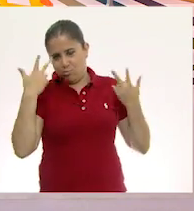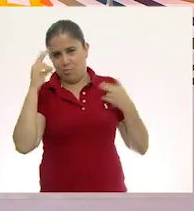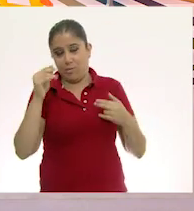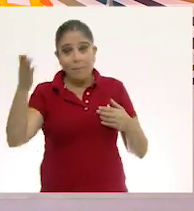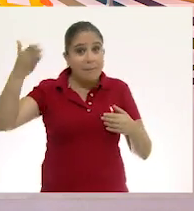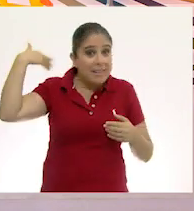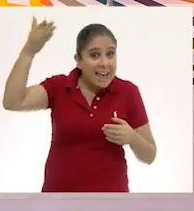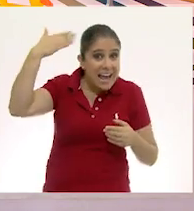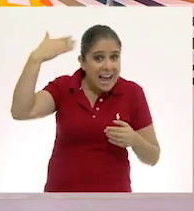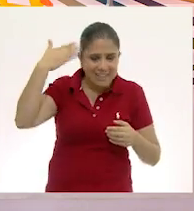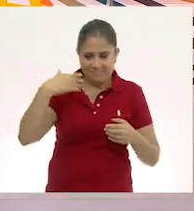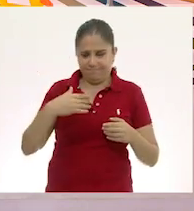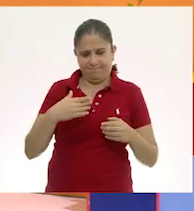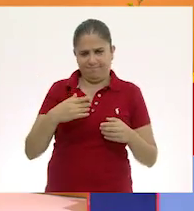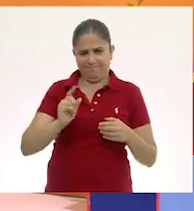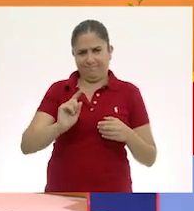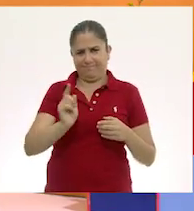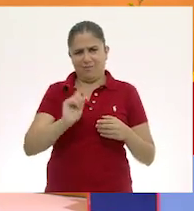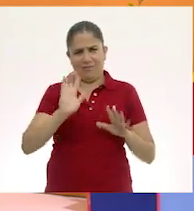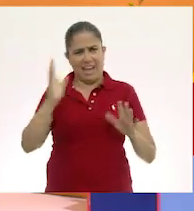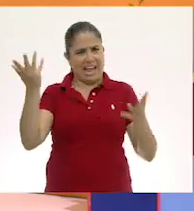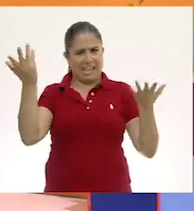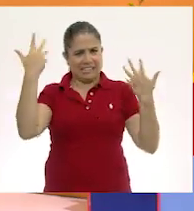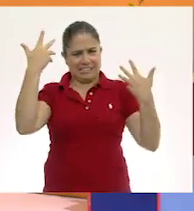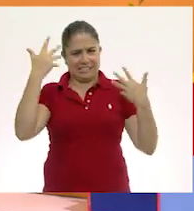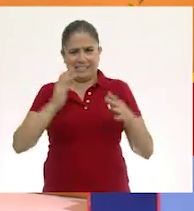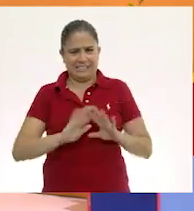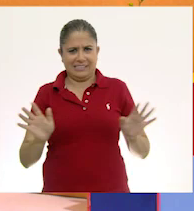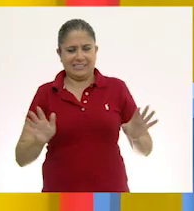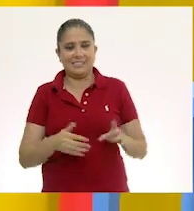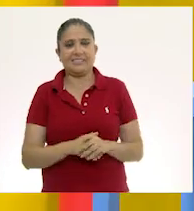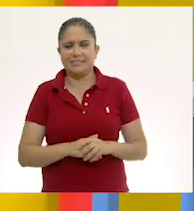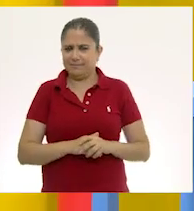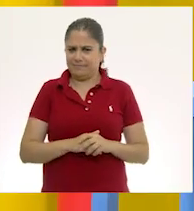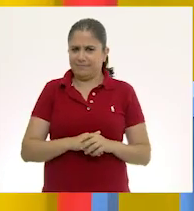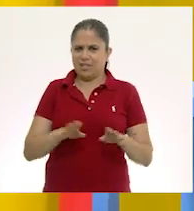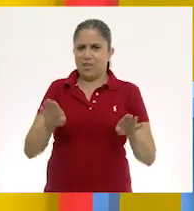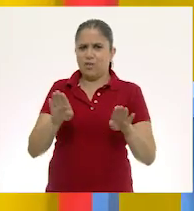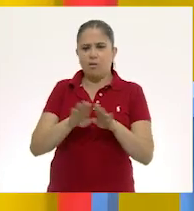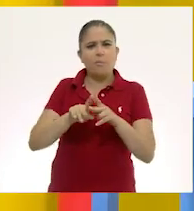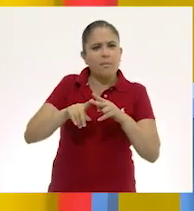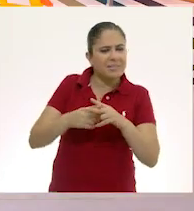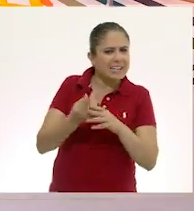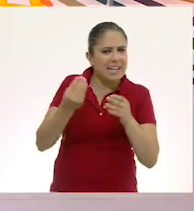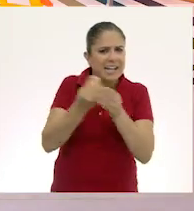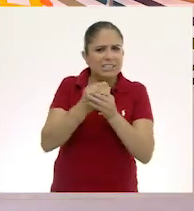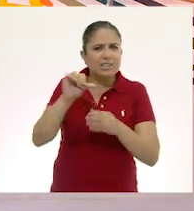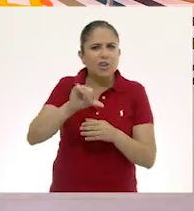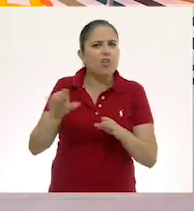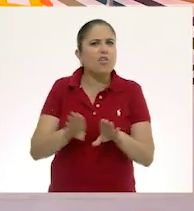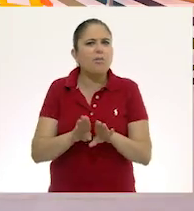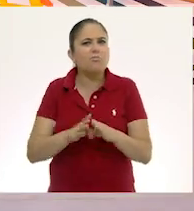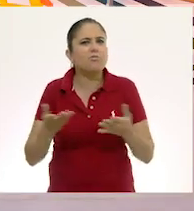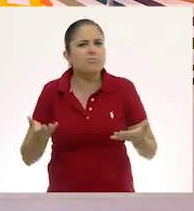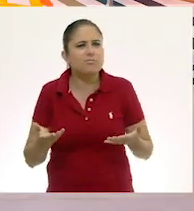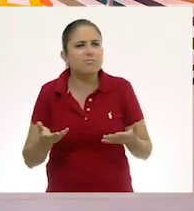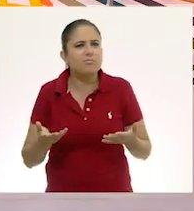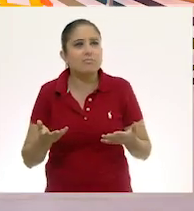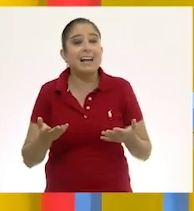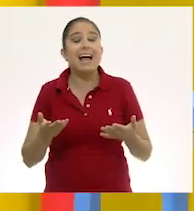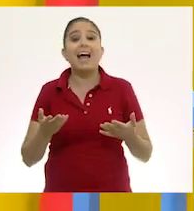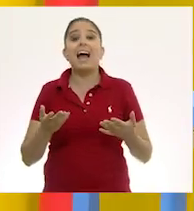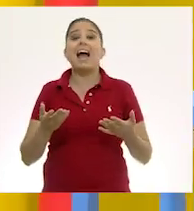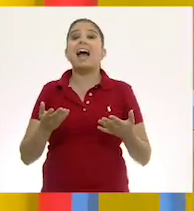pintaste? No, ya estaba así. Oh, ay, a ver, entonces... A ver, ¿cómo inició la sesión el día de hoy? A ver, recuerda.